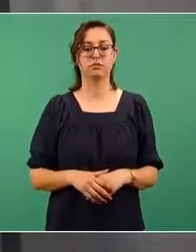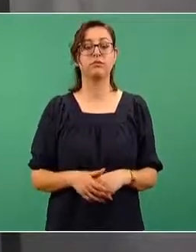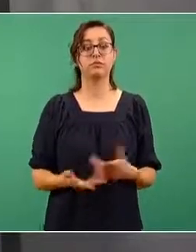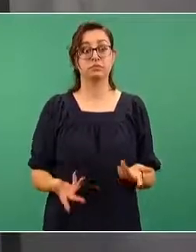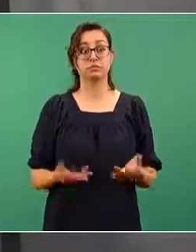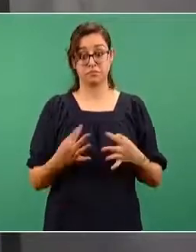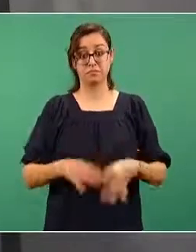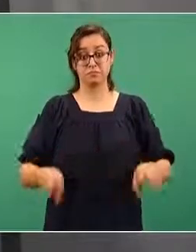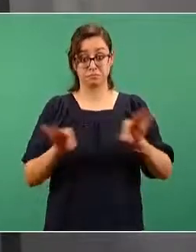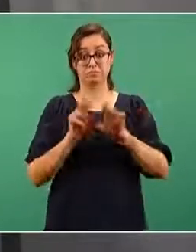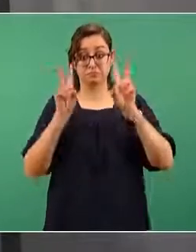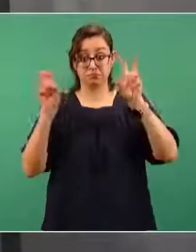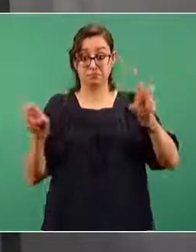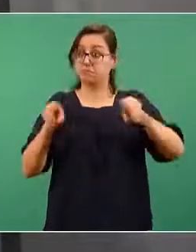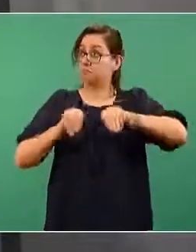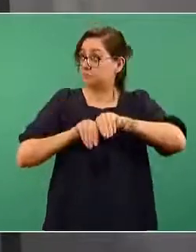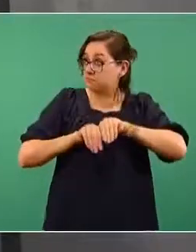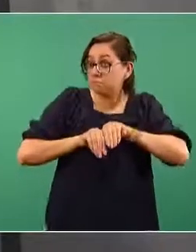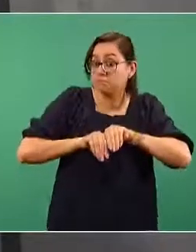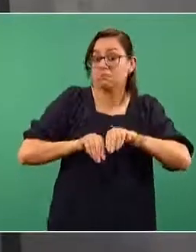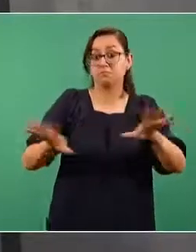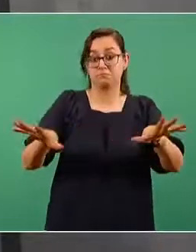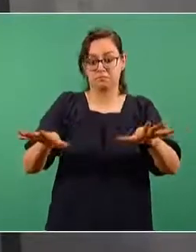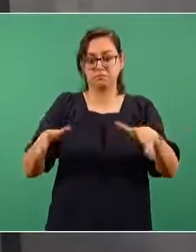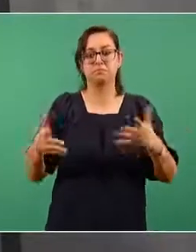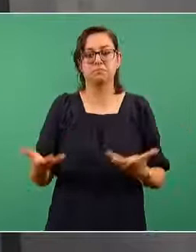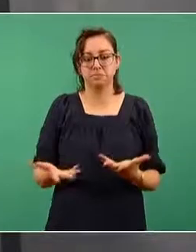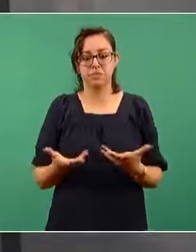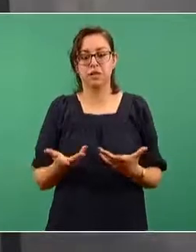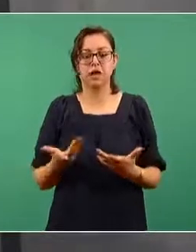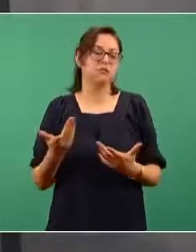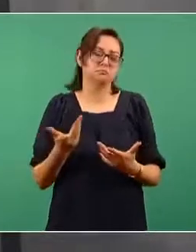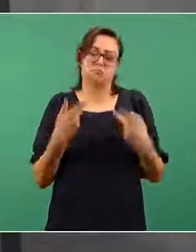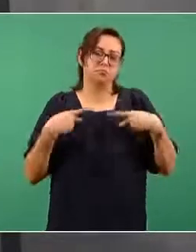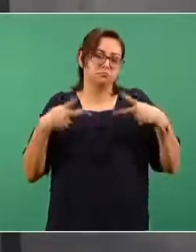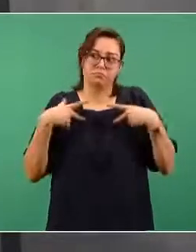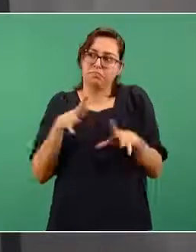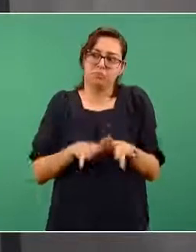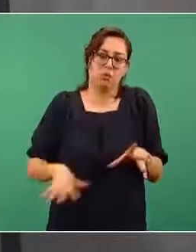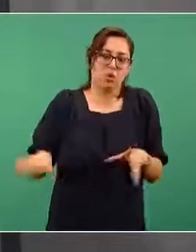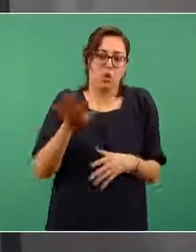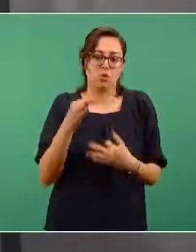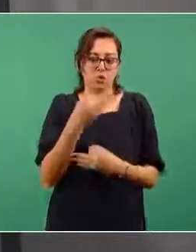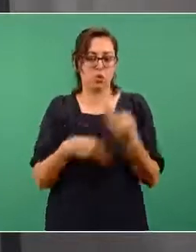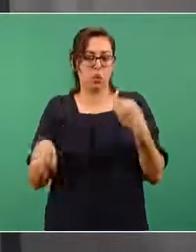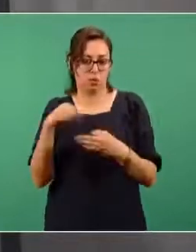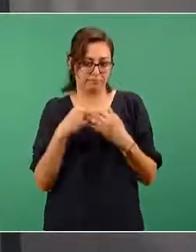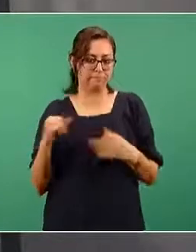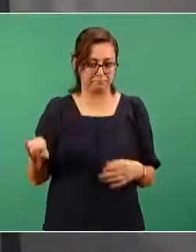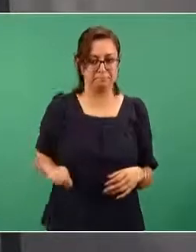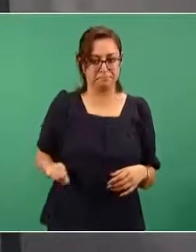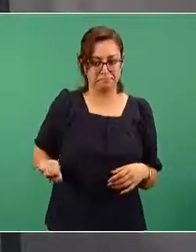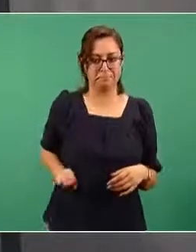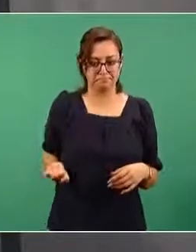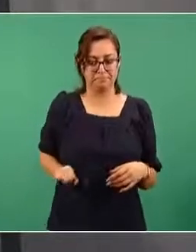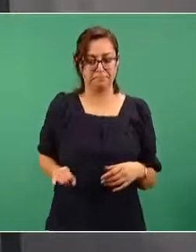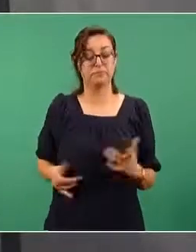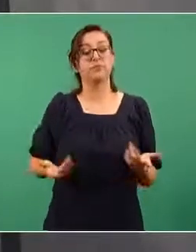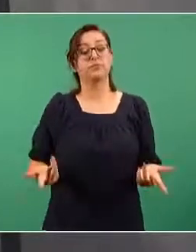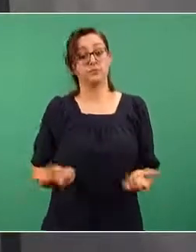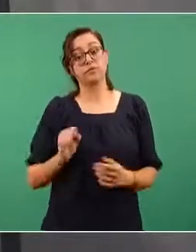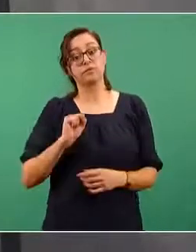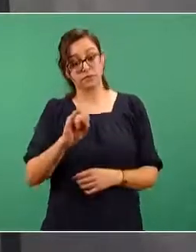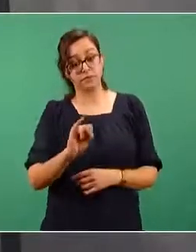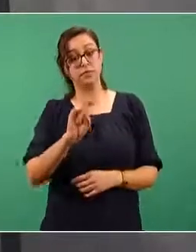resonancia sobre estos temas que permean también en el interés público, que es importante comentar. Efectivamente,